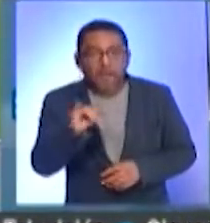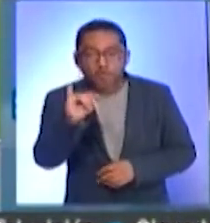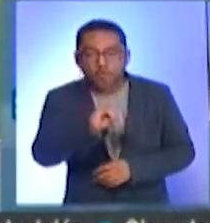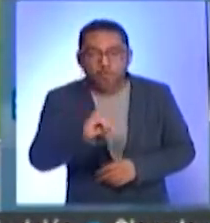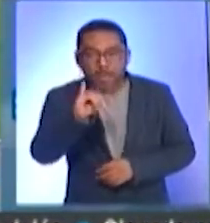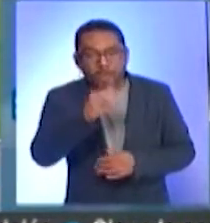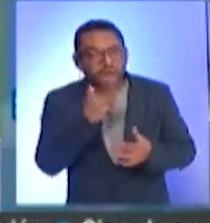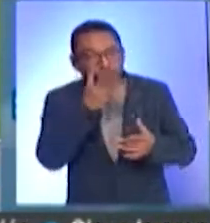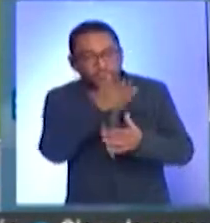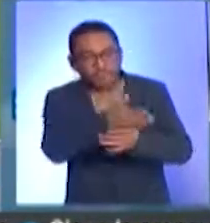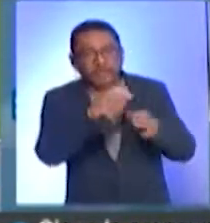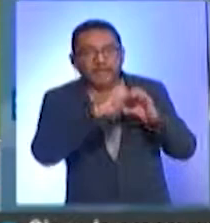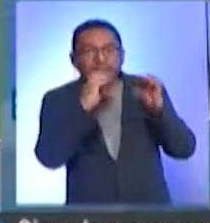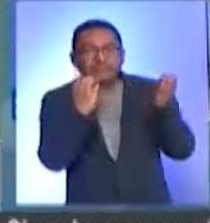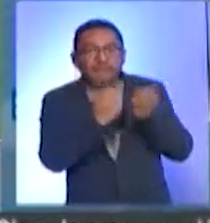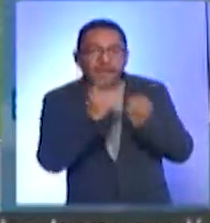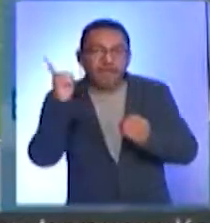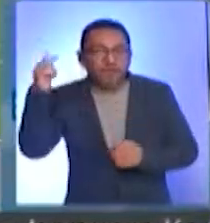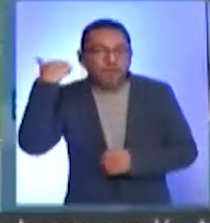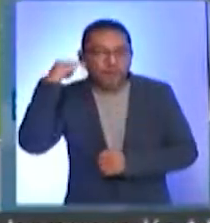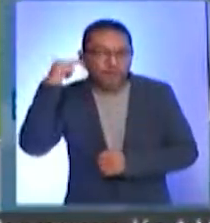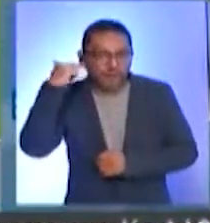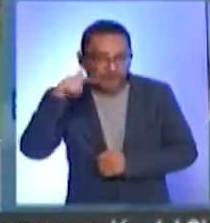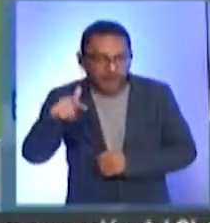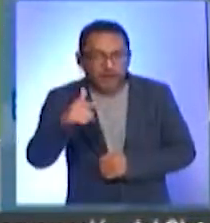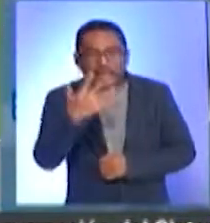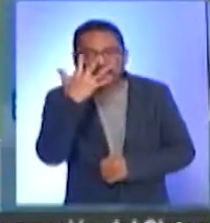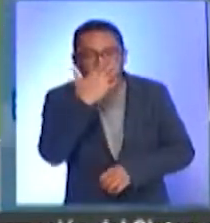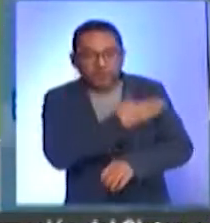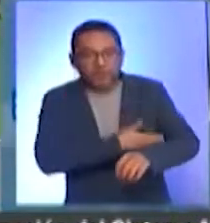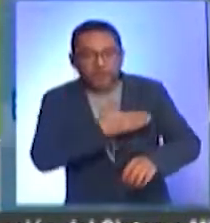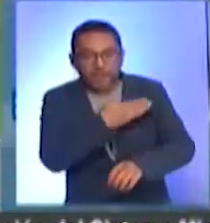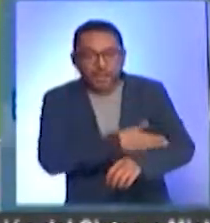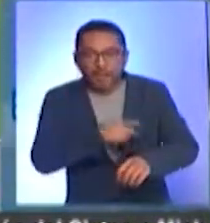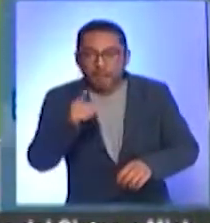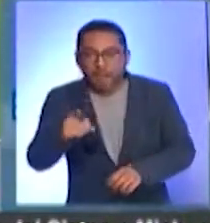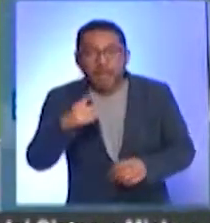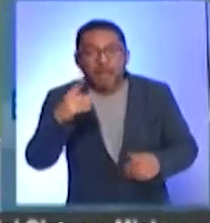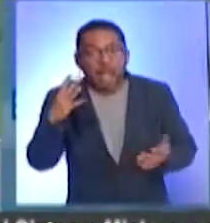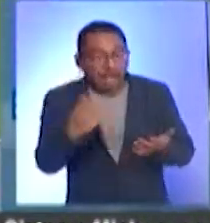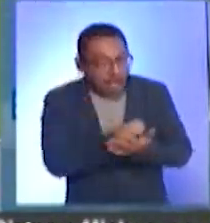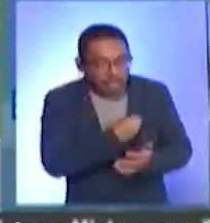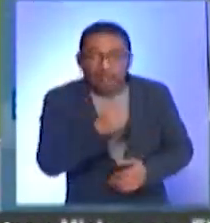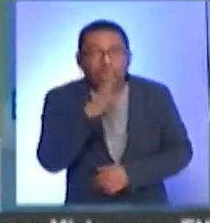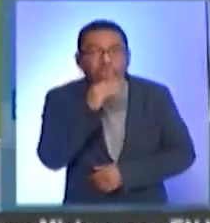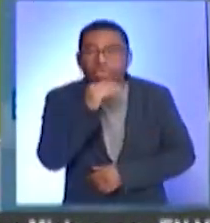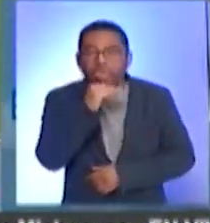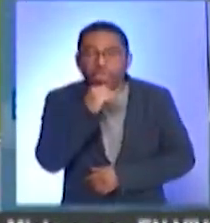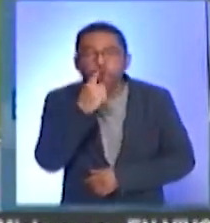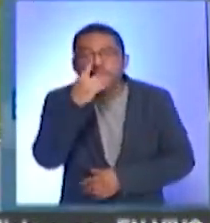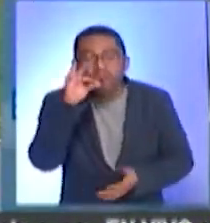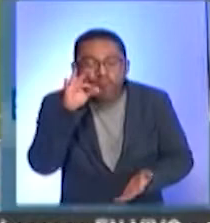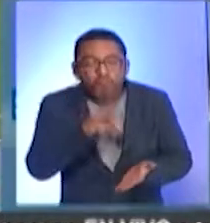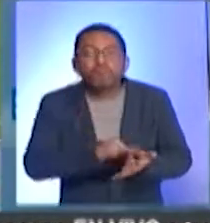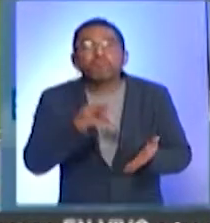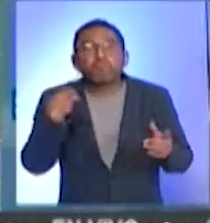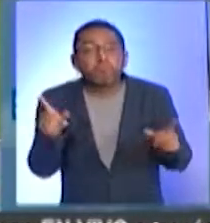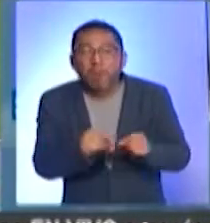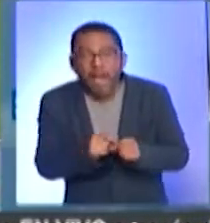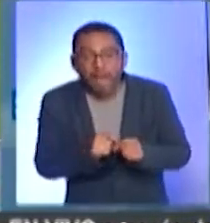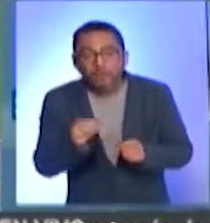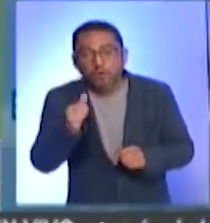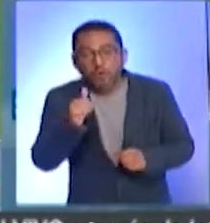vayan al estadio a chrome a las 17 horas a enfrentar a un rival que no conoce la victoria en el torneo con sólo un punto rescatado de 11 posibles